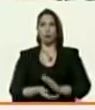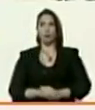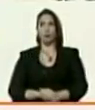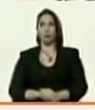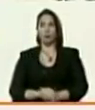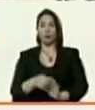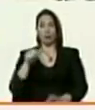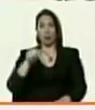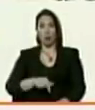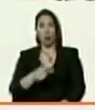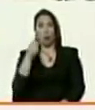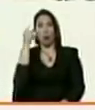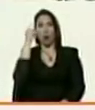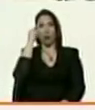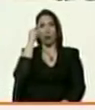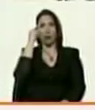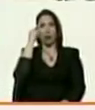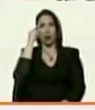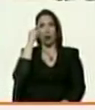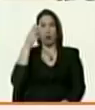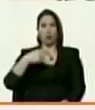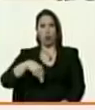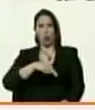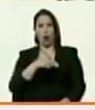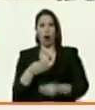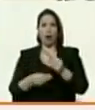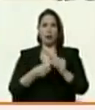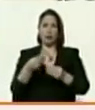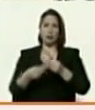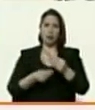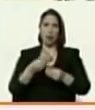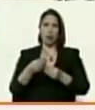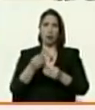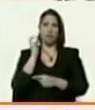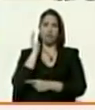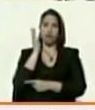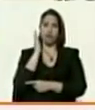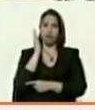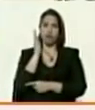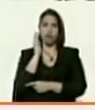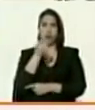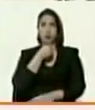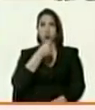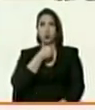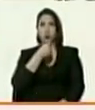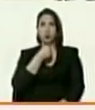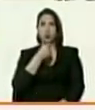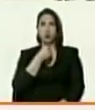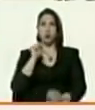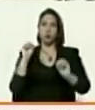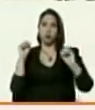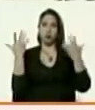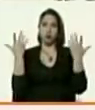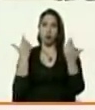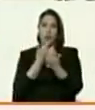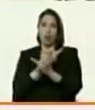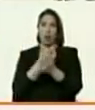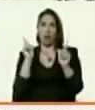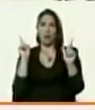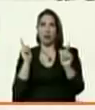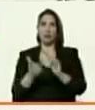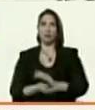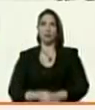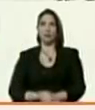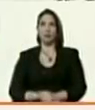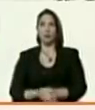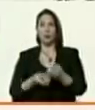día de hoy, mientras estamos realizando esta rueda de prensa, lograrán su libertad. Es